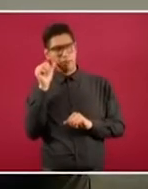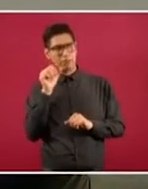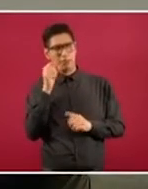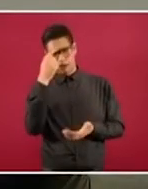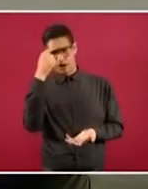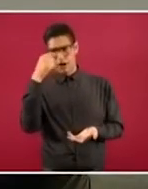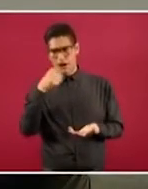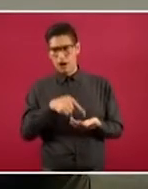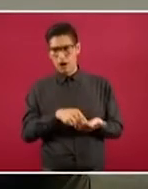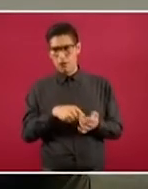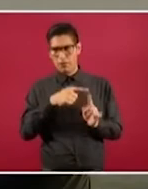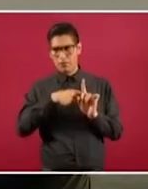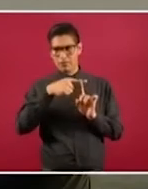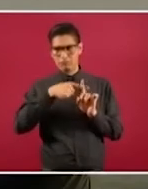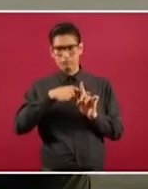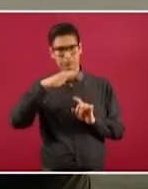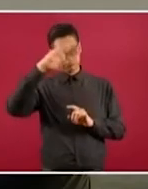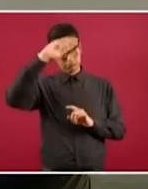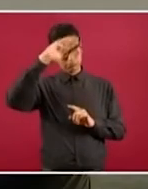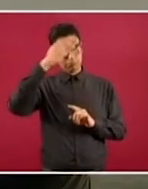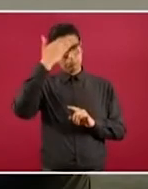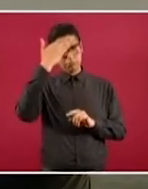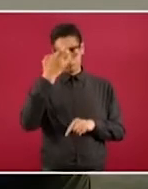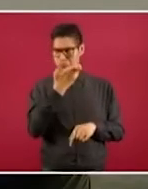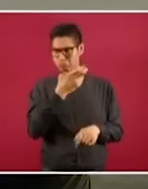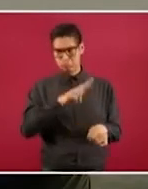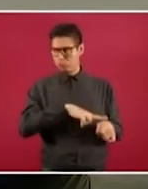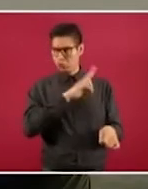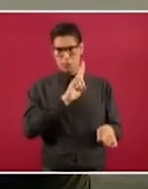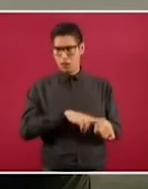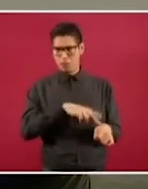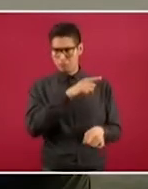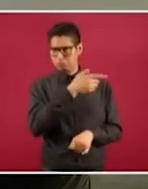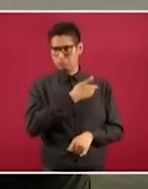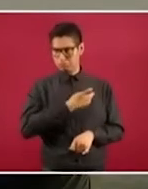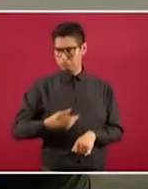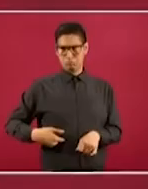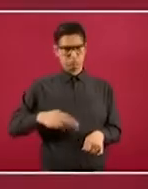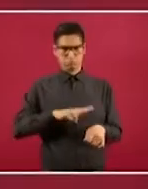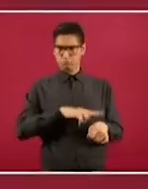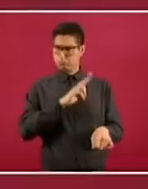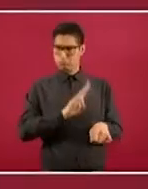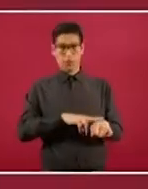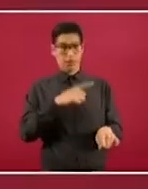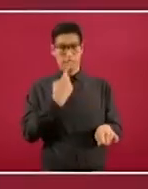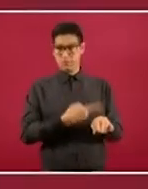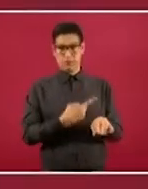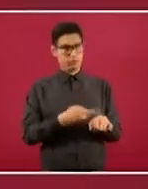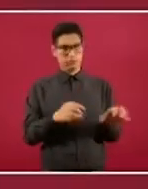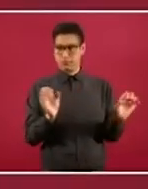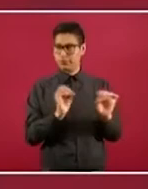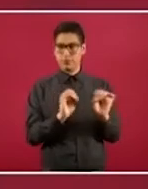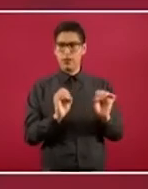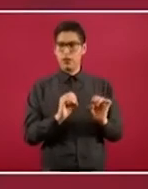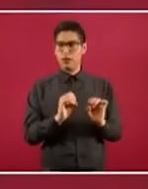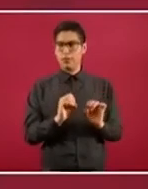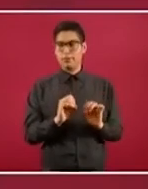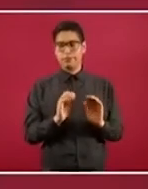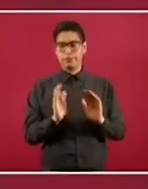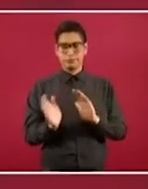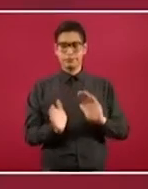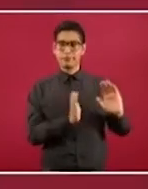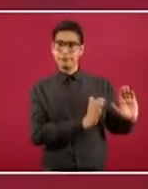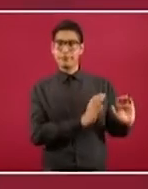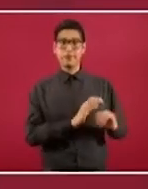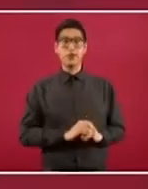normal. Sobre el segundo punto de las pruebas, bueno, yo creo que se ha hablado ya mucho sobre las pruebas, ¿no? Hay países que hacen